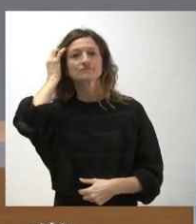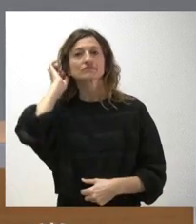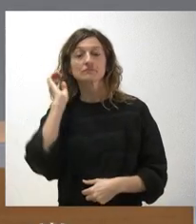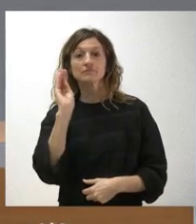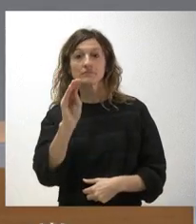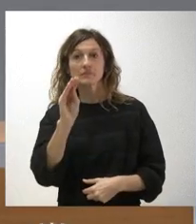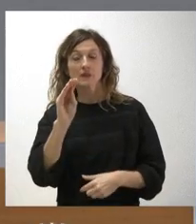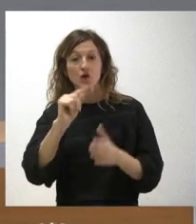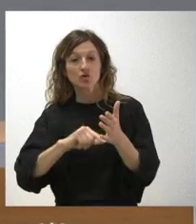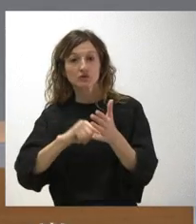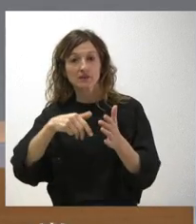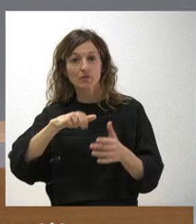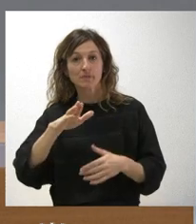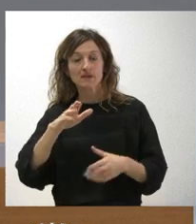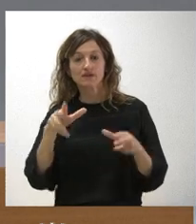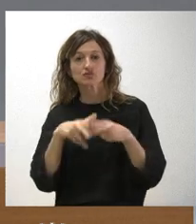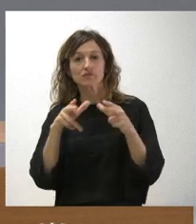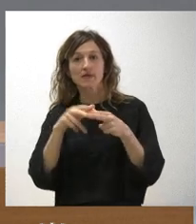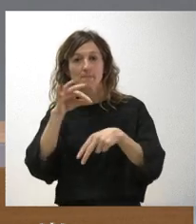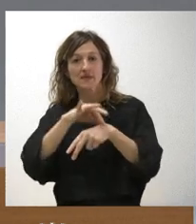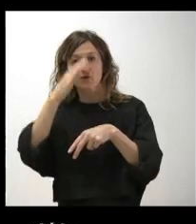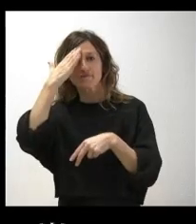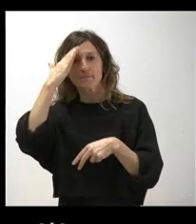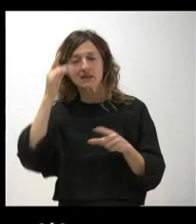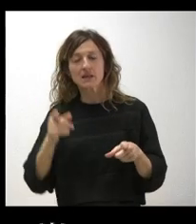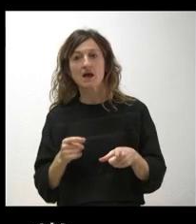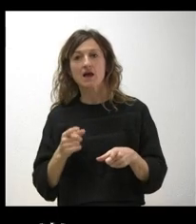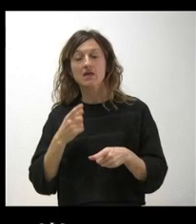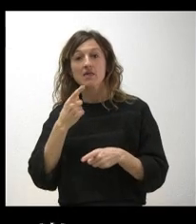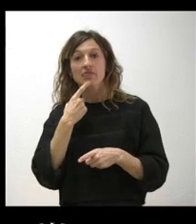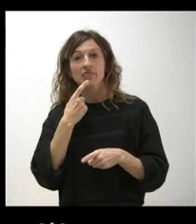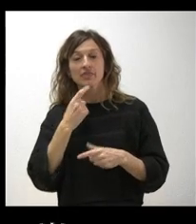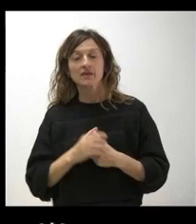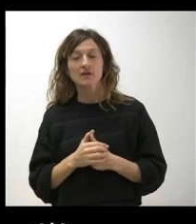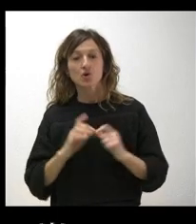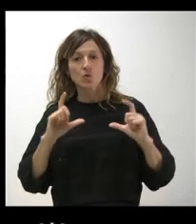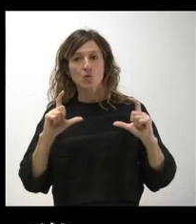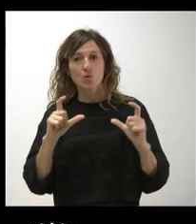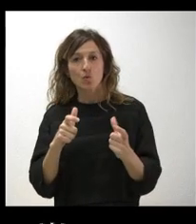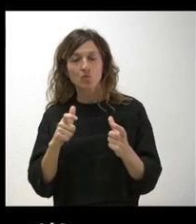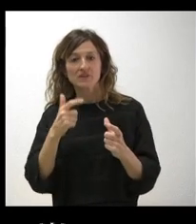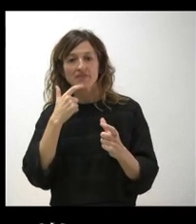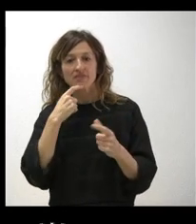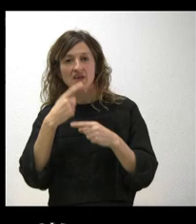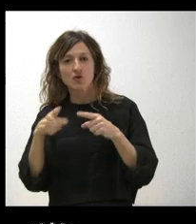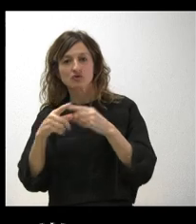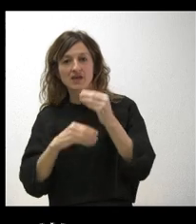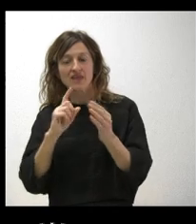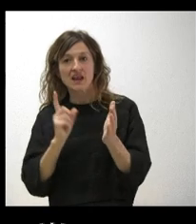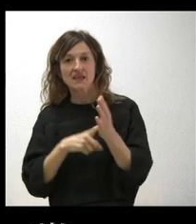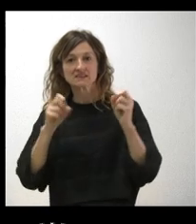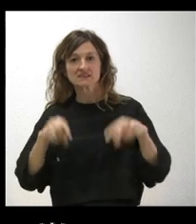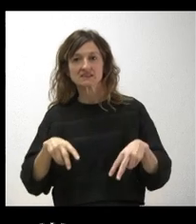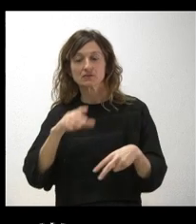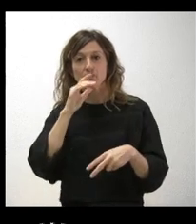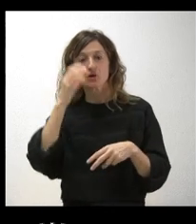contratación de mir eh la sociedad de médicos de familia eh lo que dice es que la junta está incurriendo en una ilegalidad Con arreglo a